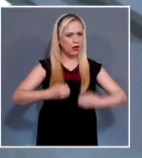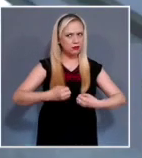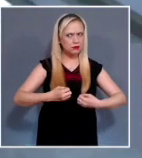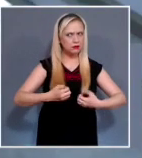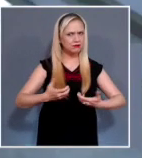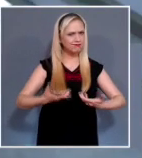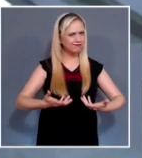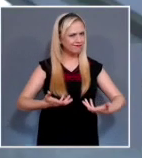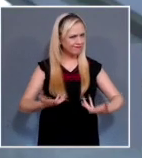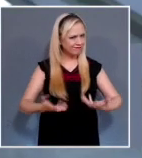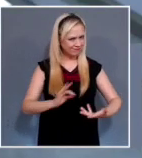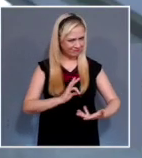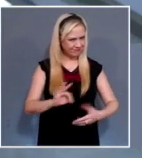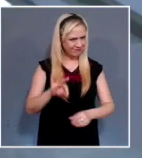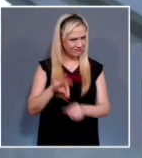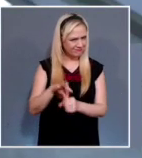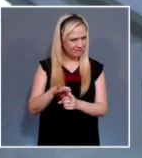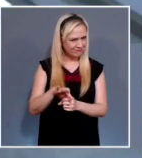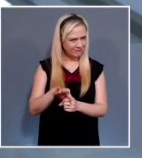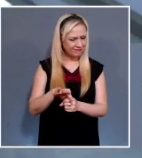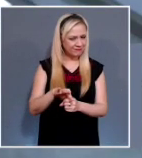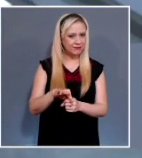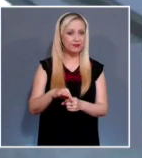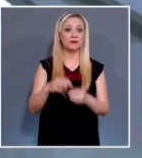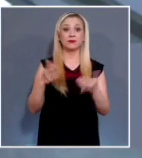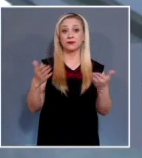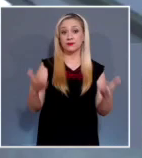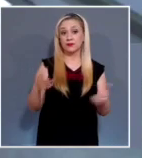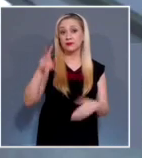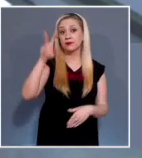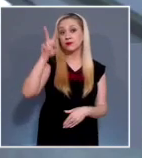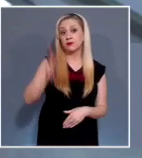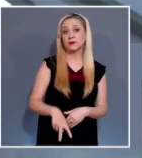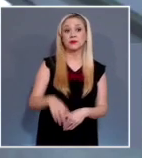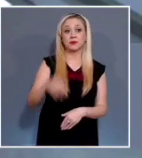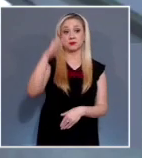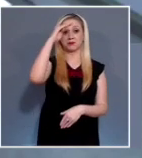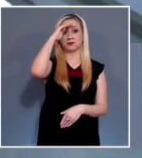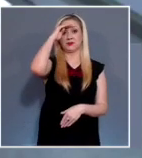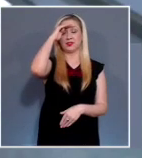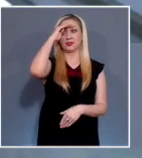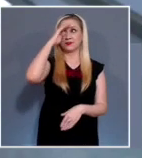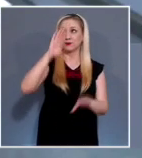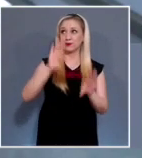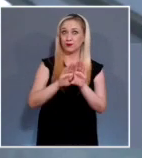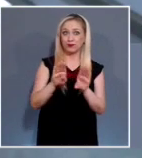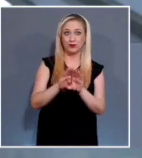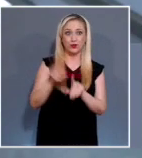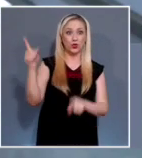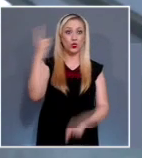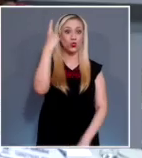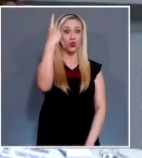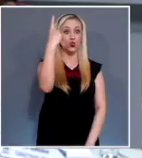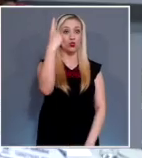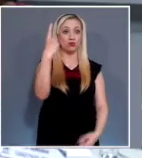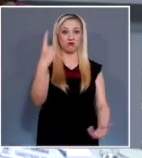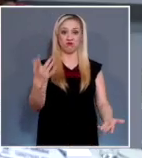Cuando se acapara el poder o se pretende hacerlo, se rompe la esencia de la